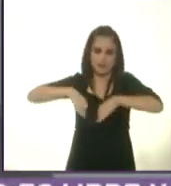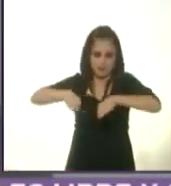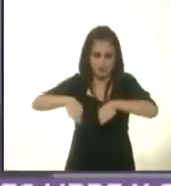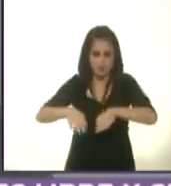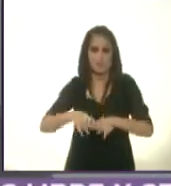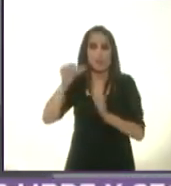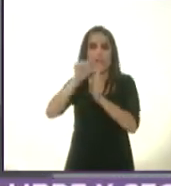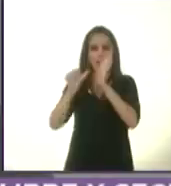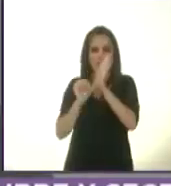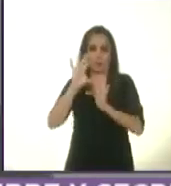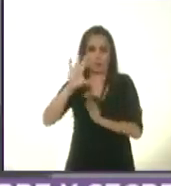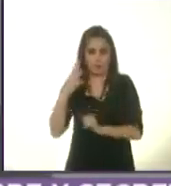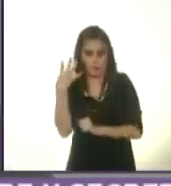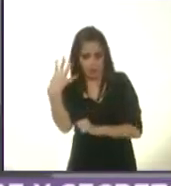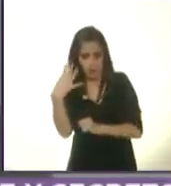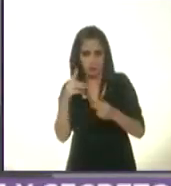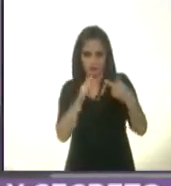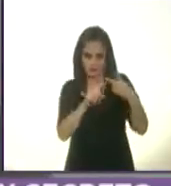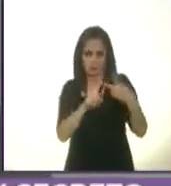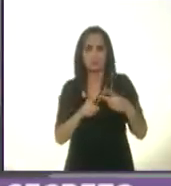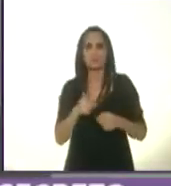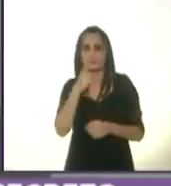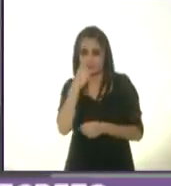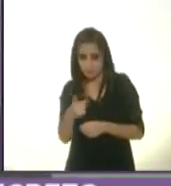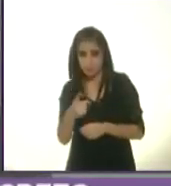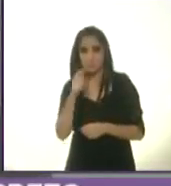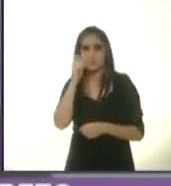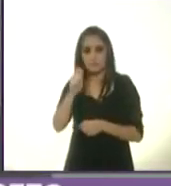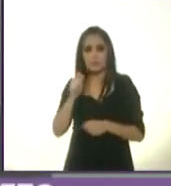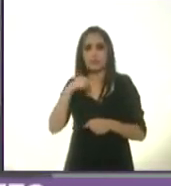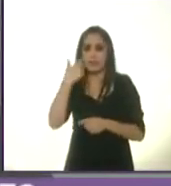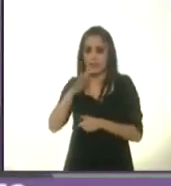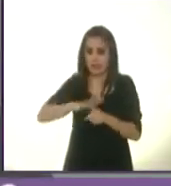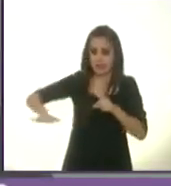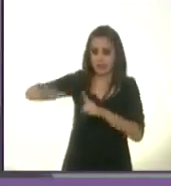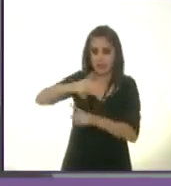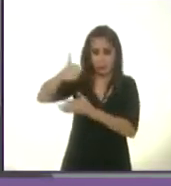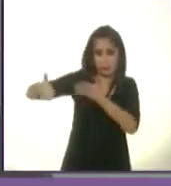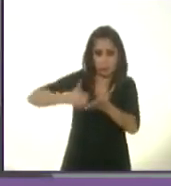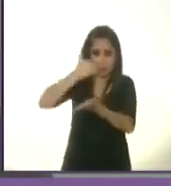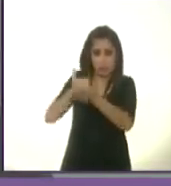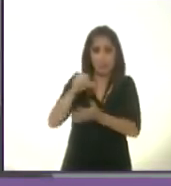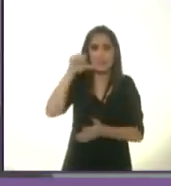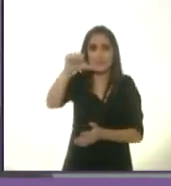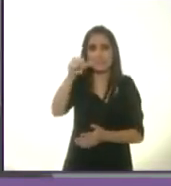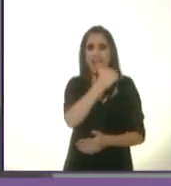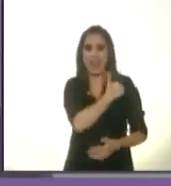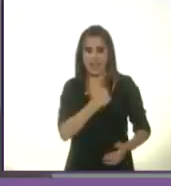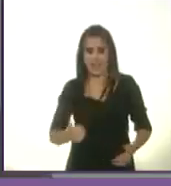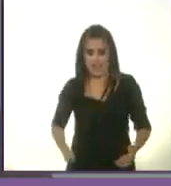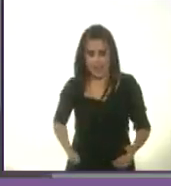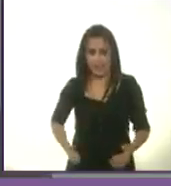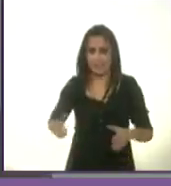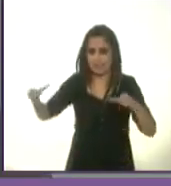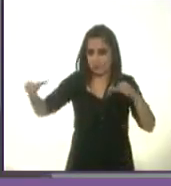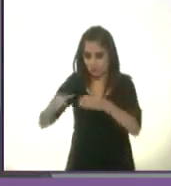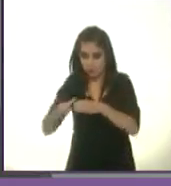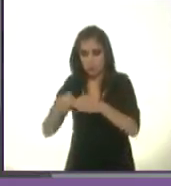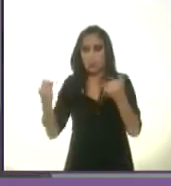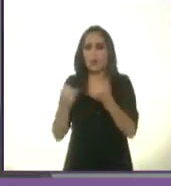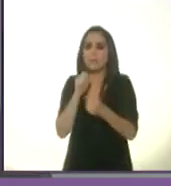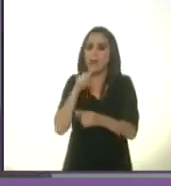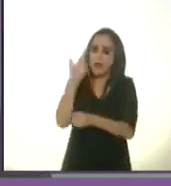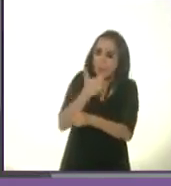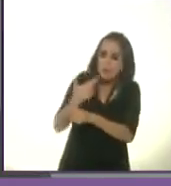54 integrar inmediatamente el cabildo de la ciudad con los 16 alcaldes y como primera tarea revisar